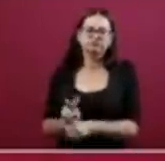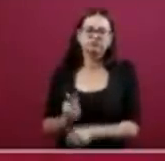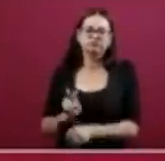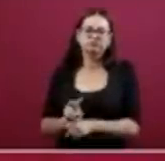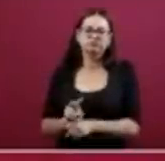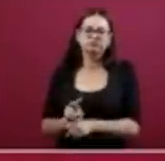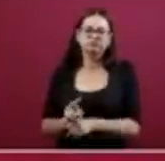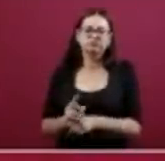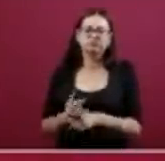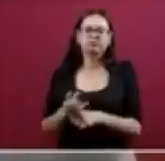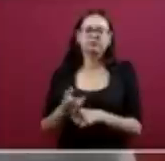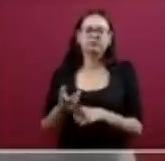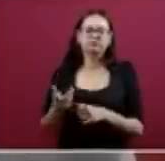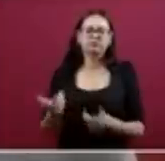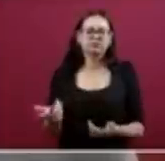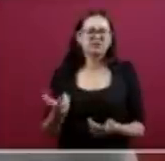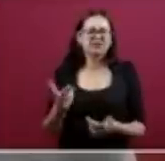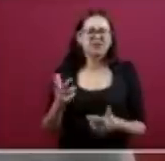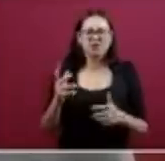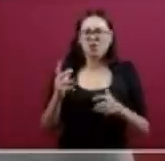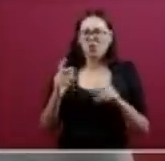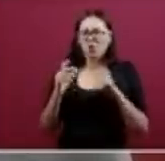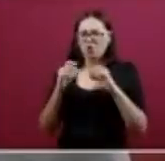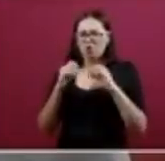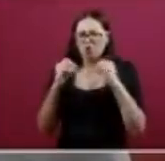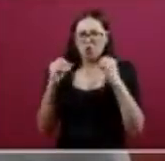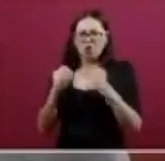bajo control de ninguna organización